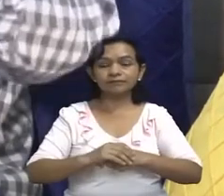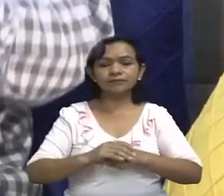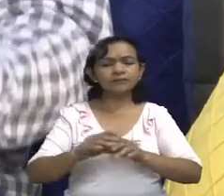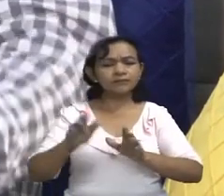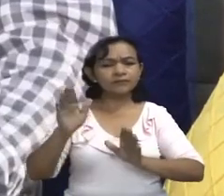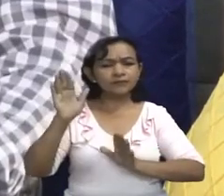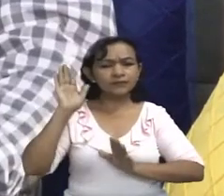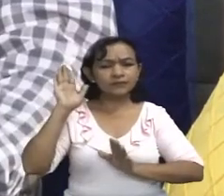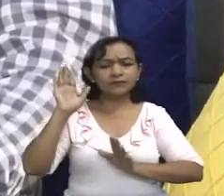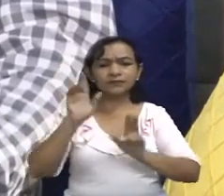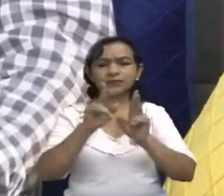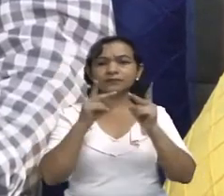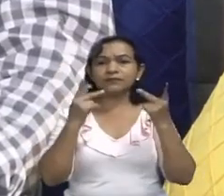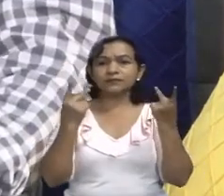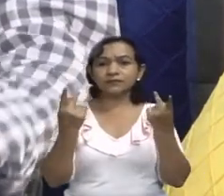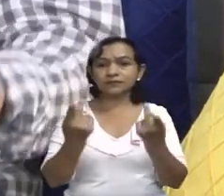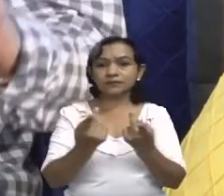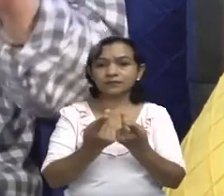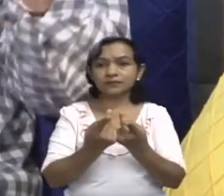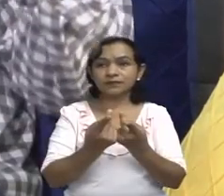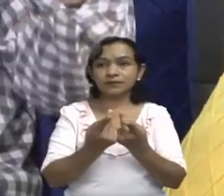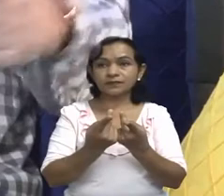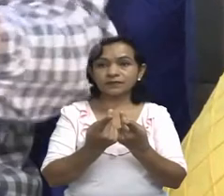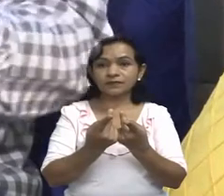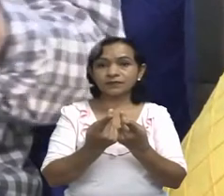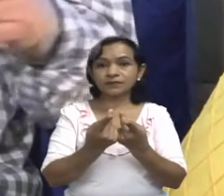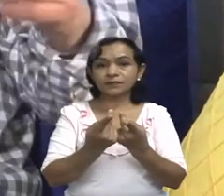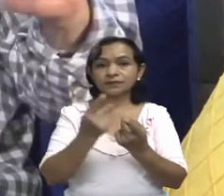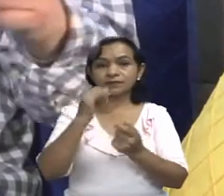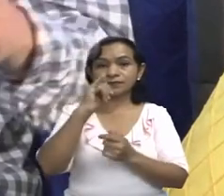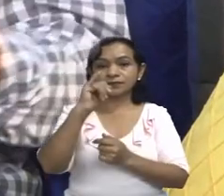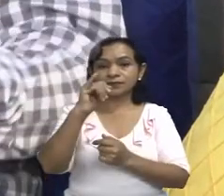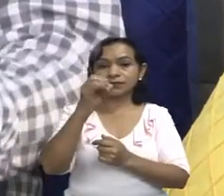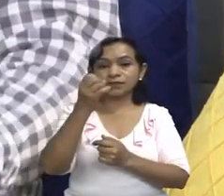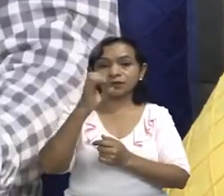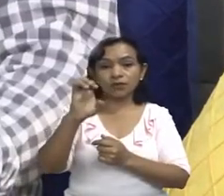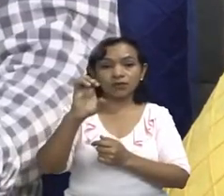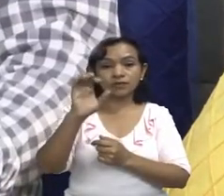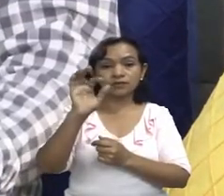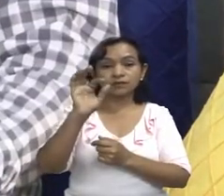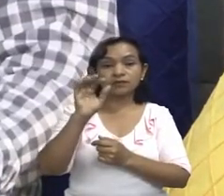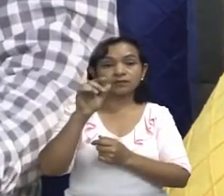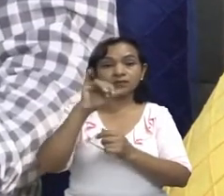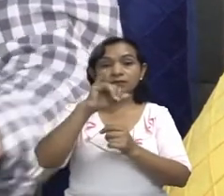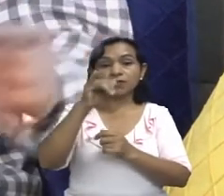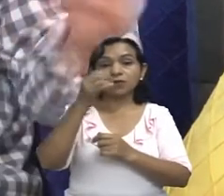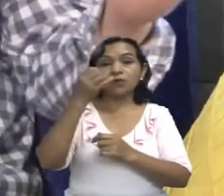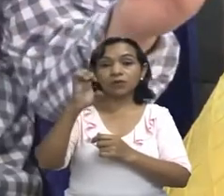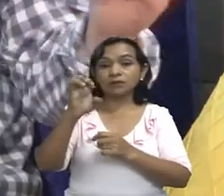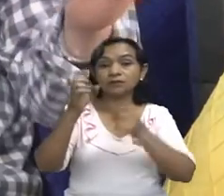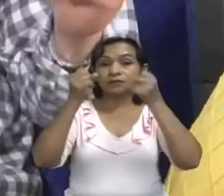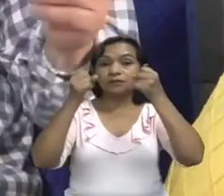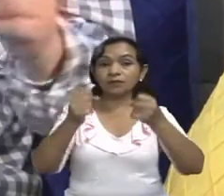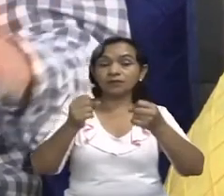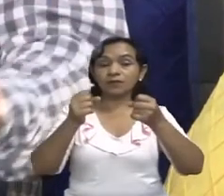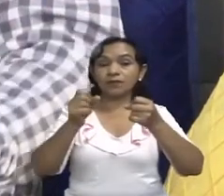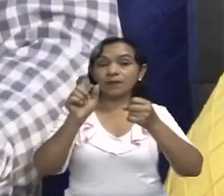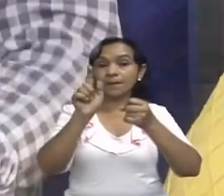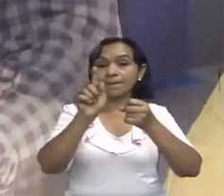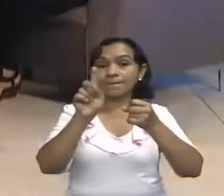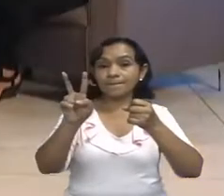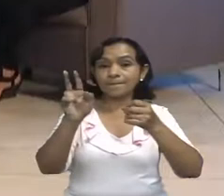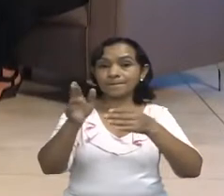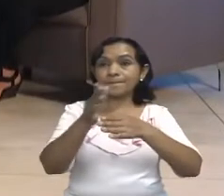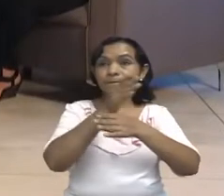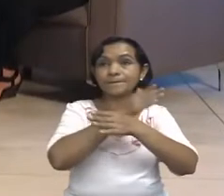comprometido con este pueblo, ¿verdad? José Figueroa, que le acompañaba también en la Comisión